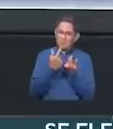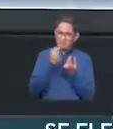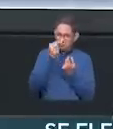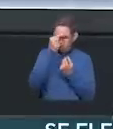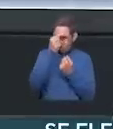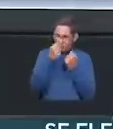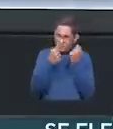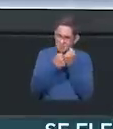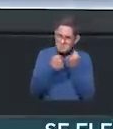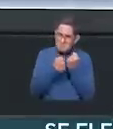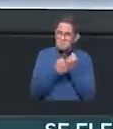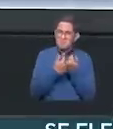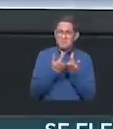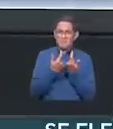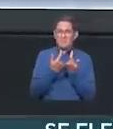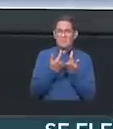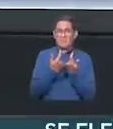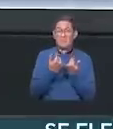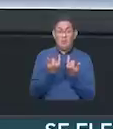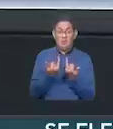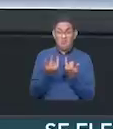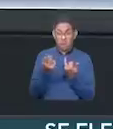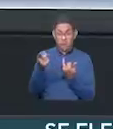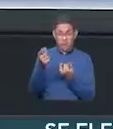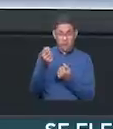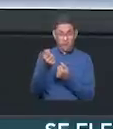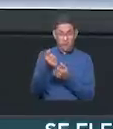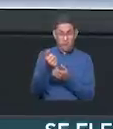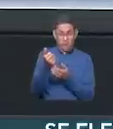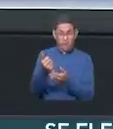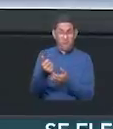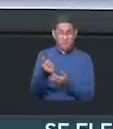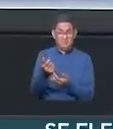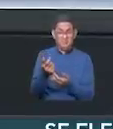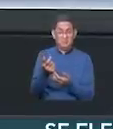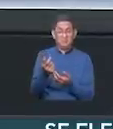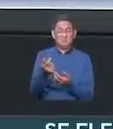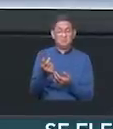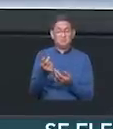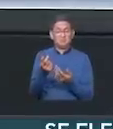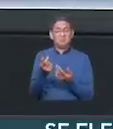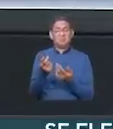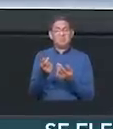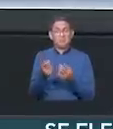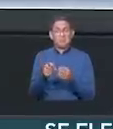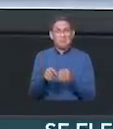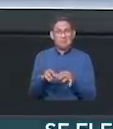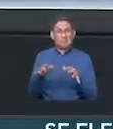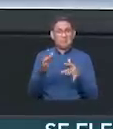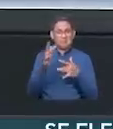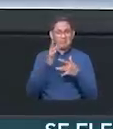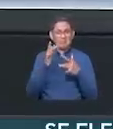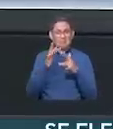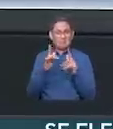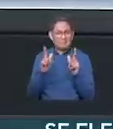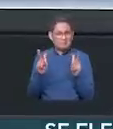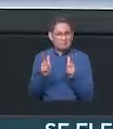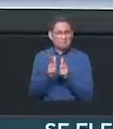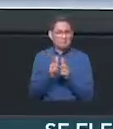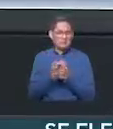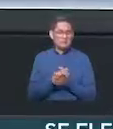que impulsa en esta parte del país para lograr disminuir los casos de estas dos